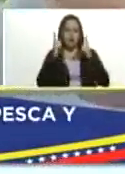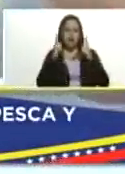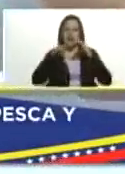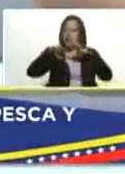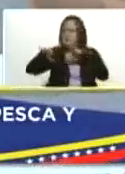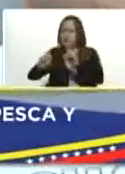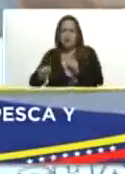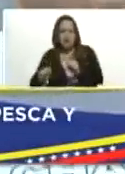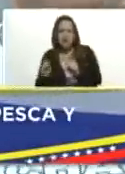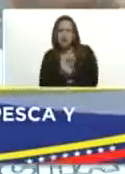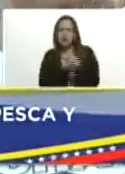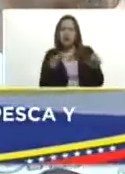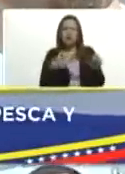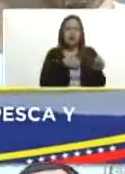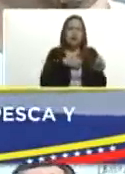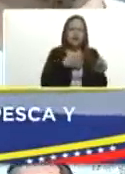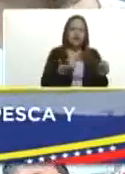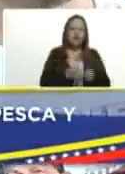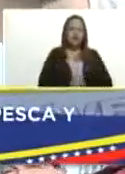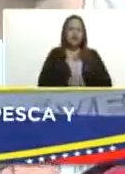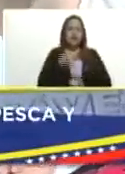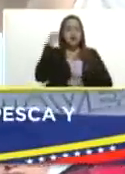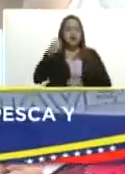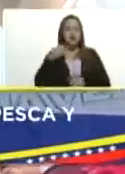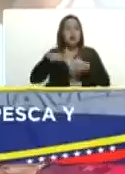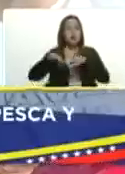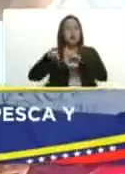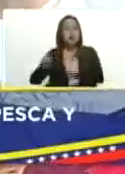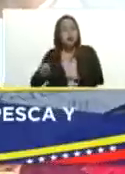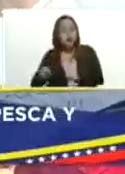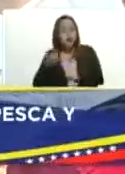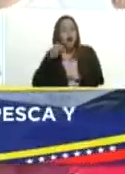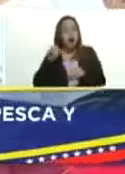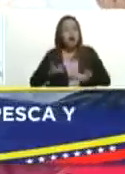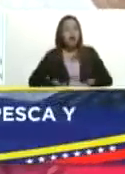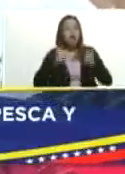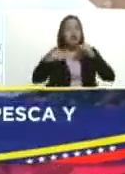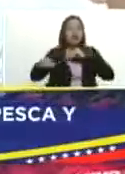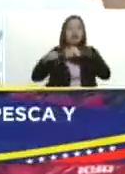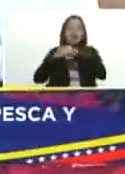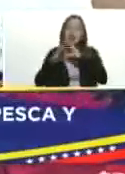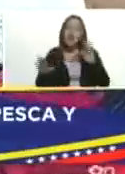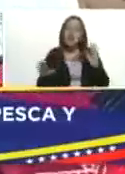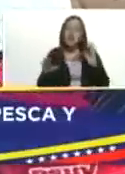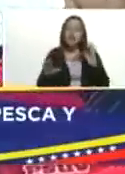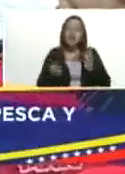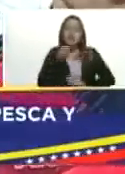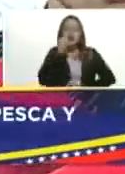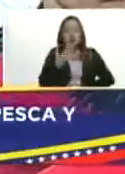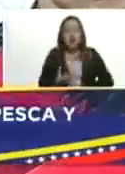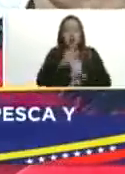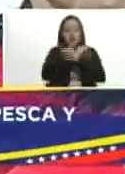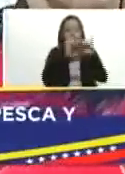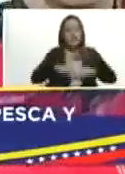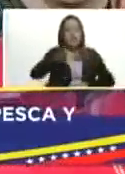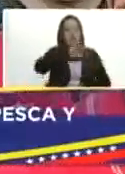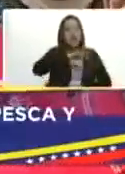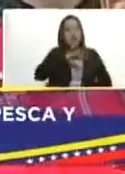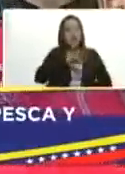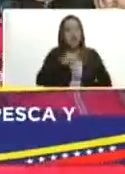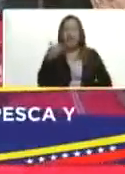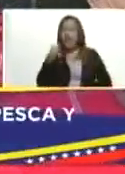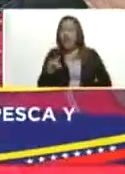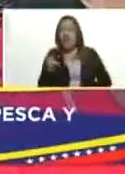es imposible. El que crea que en el capitalismo es posible la igualdad, el bienestar y la felicidad social, se